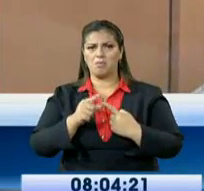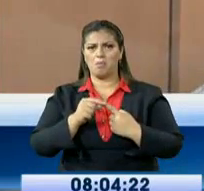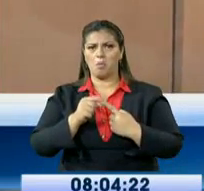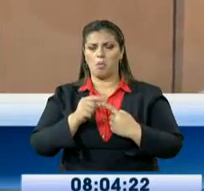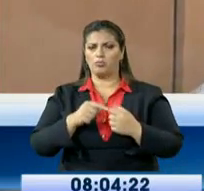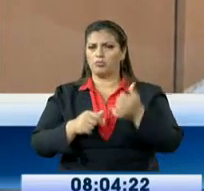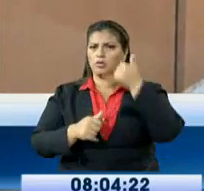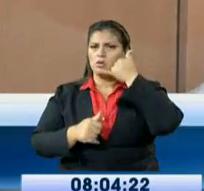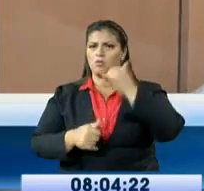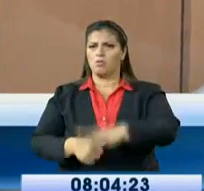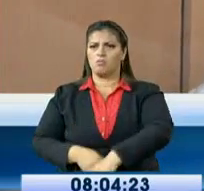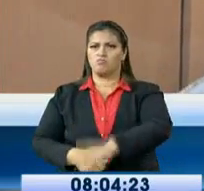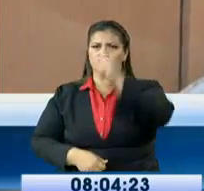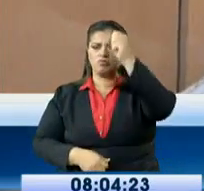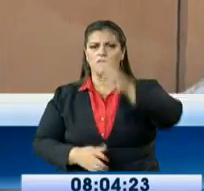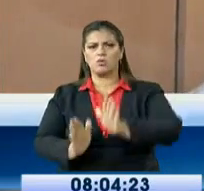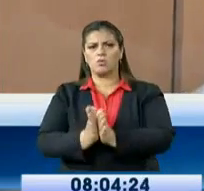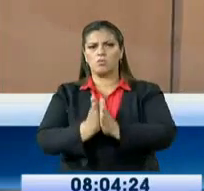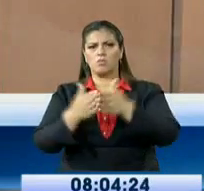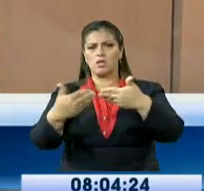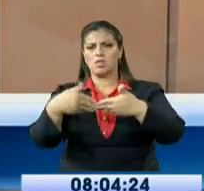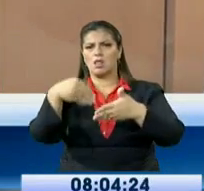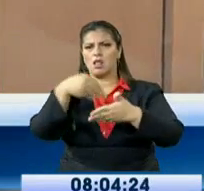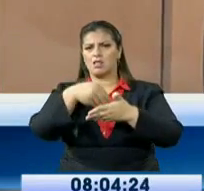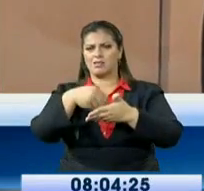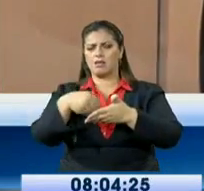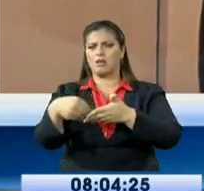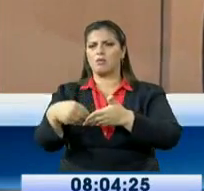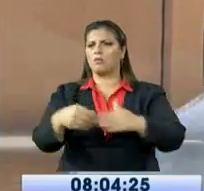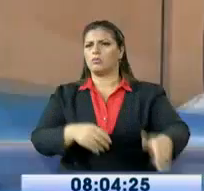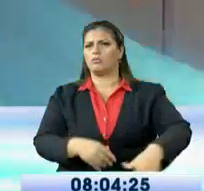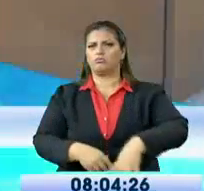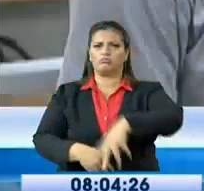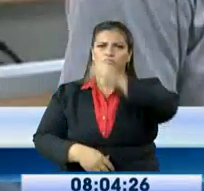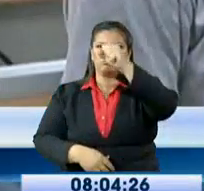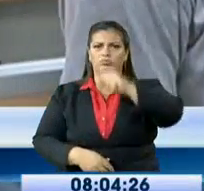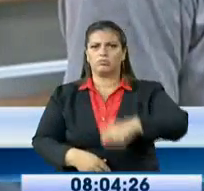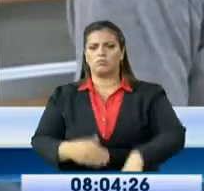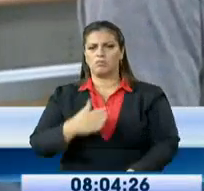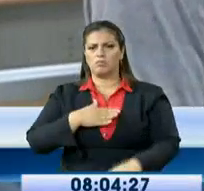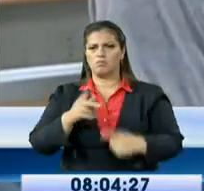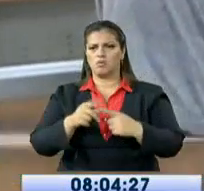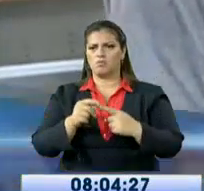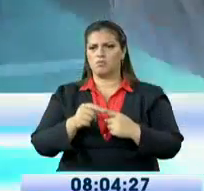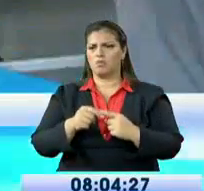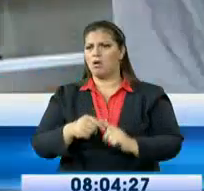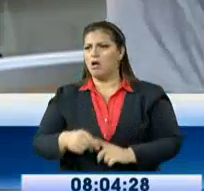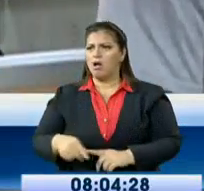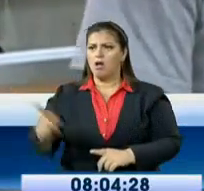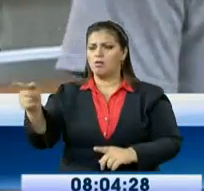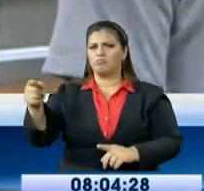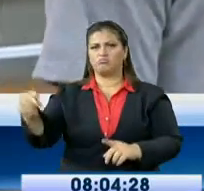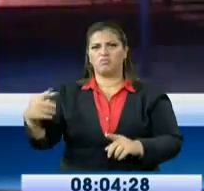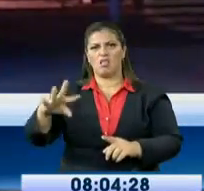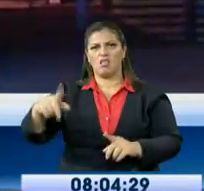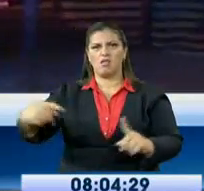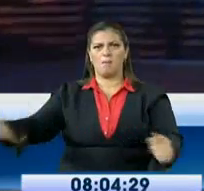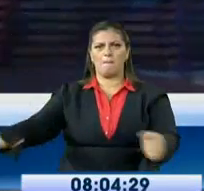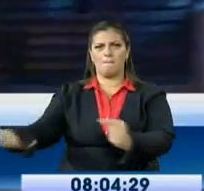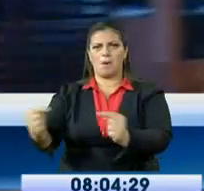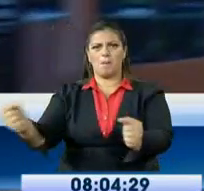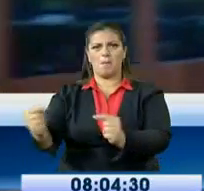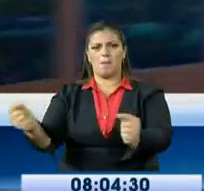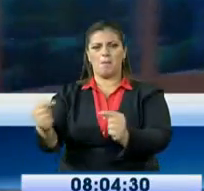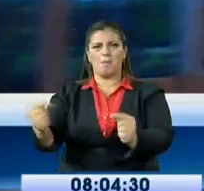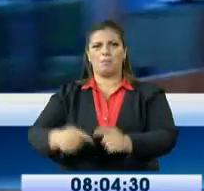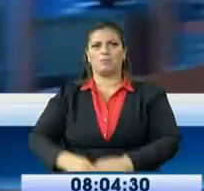de él, y ahí fue la pelea con mi primo. Los afectados, de nacionalidad libanesa, manifiestan